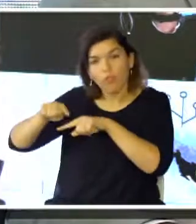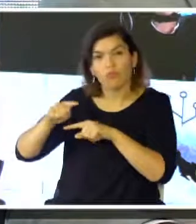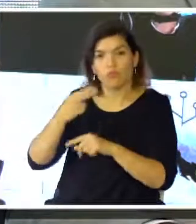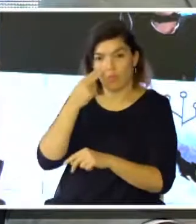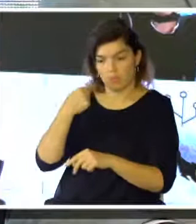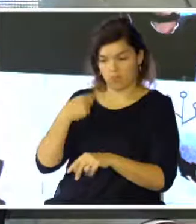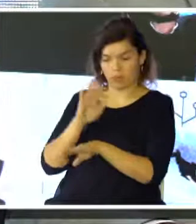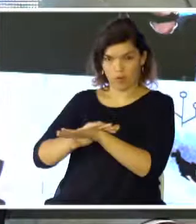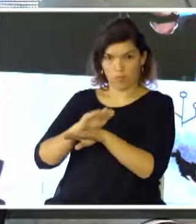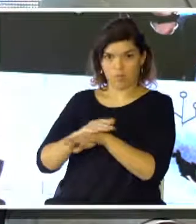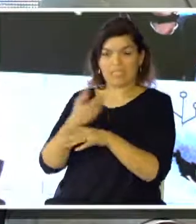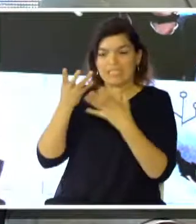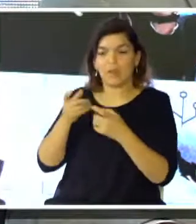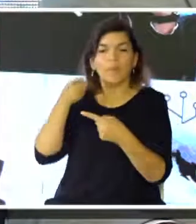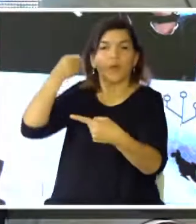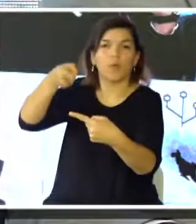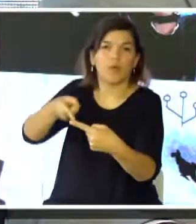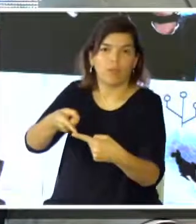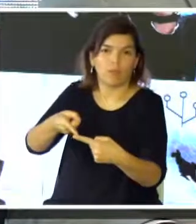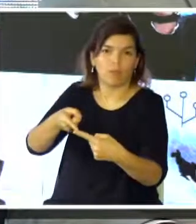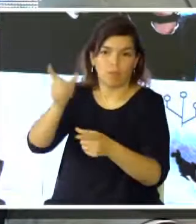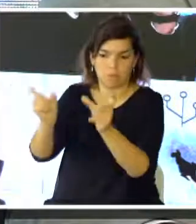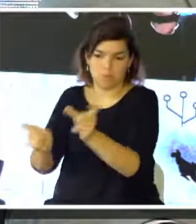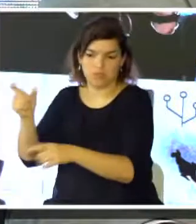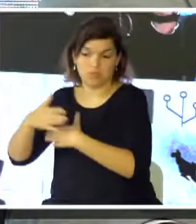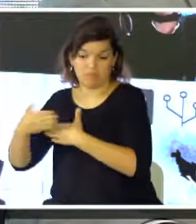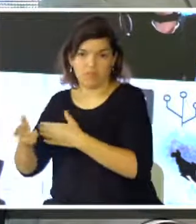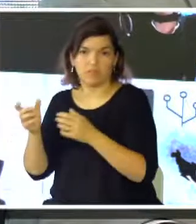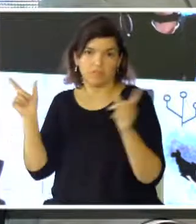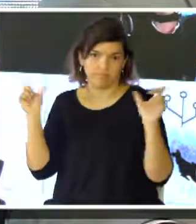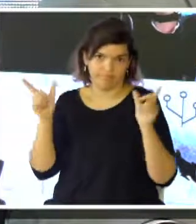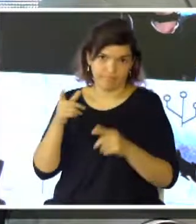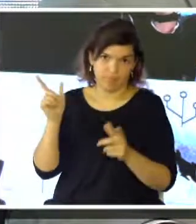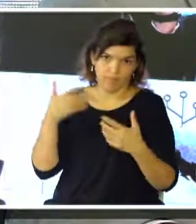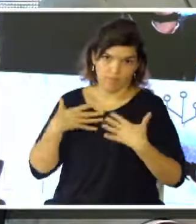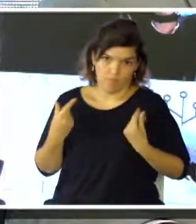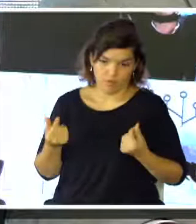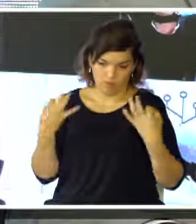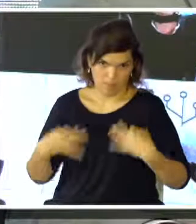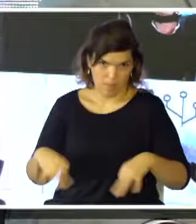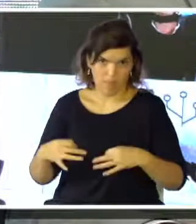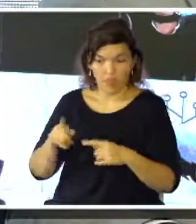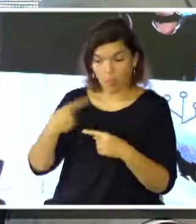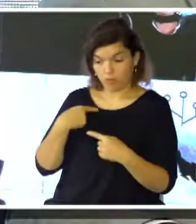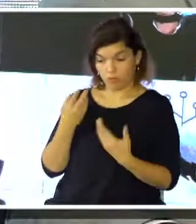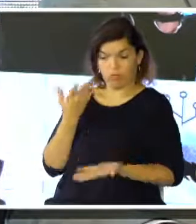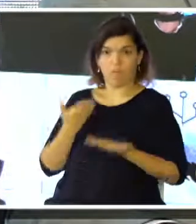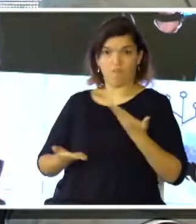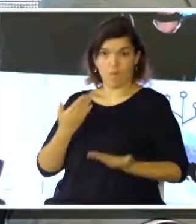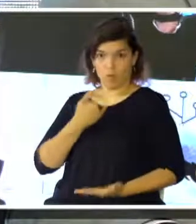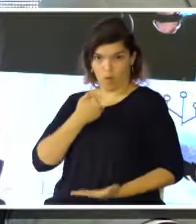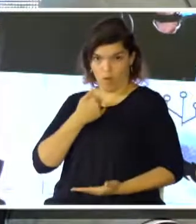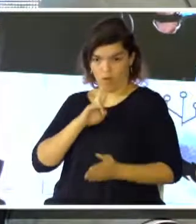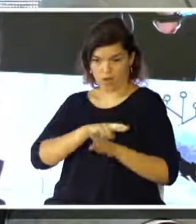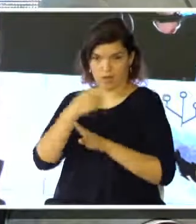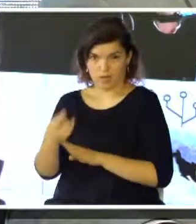nosotros por el disfrute de la gente es lo que y después nos van a evaluar y hay otros